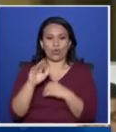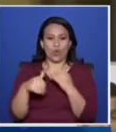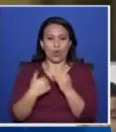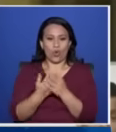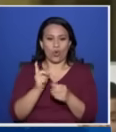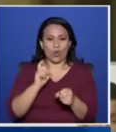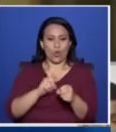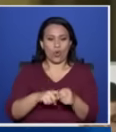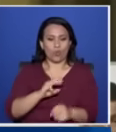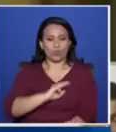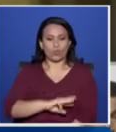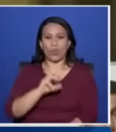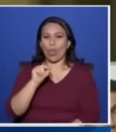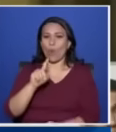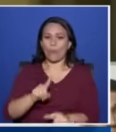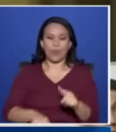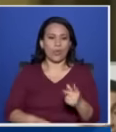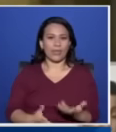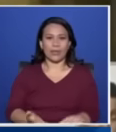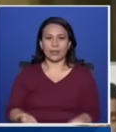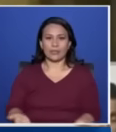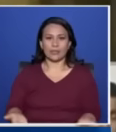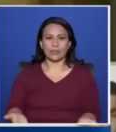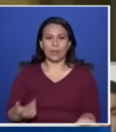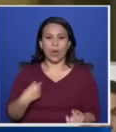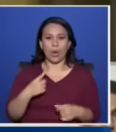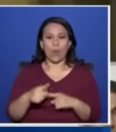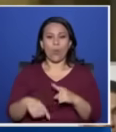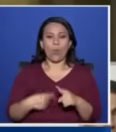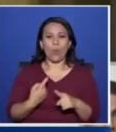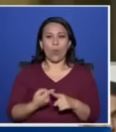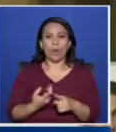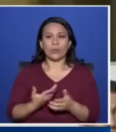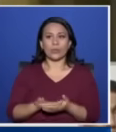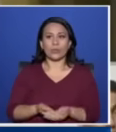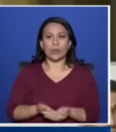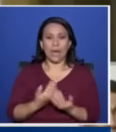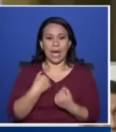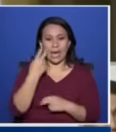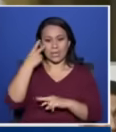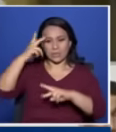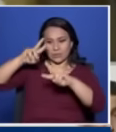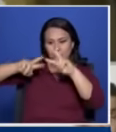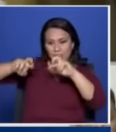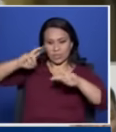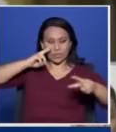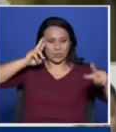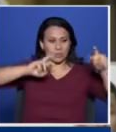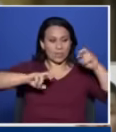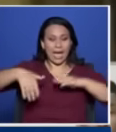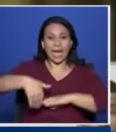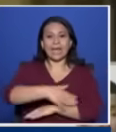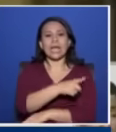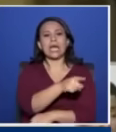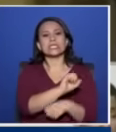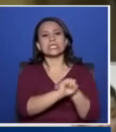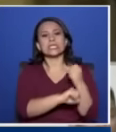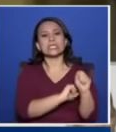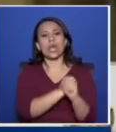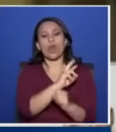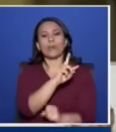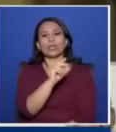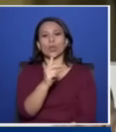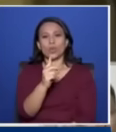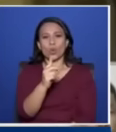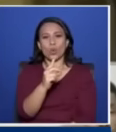estructura municipal. No puede ser posible que cuando vamos a inspeccionar alguna calle, no, ese es del siglo XXI.